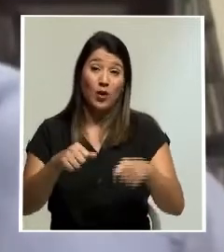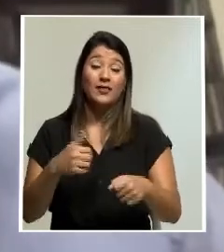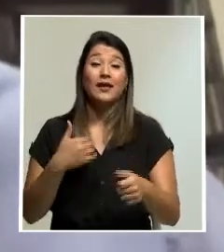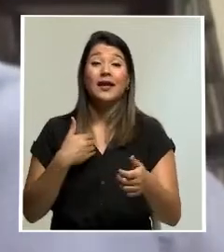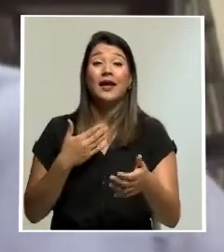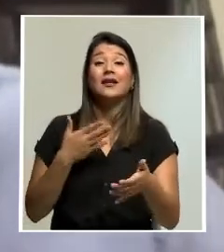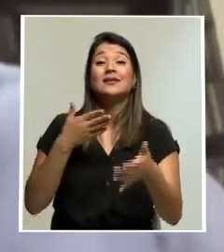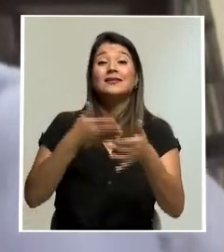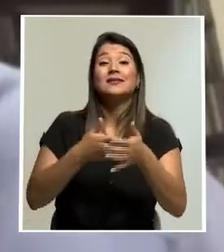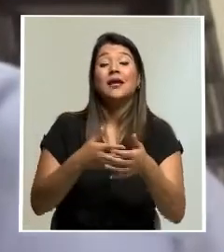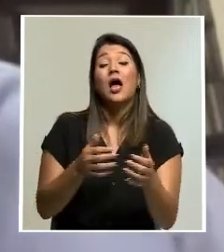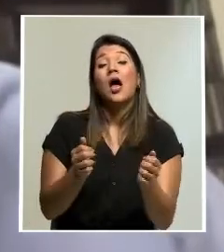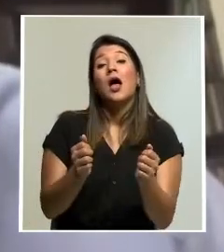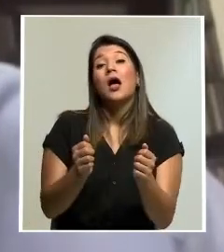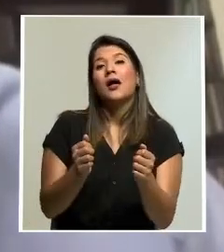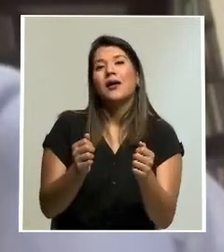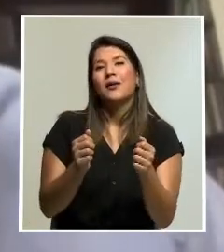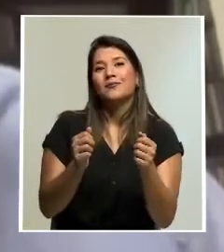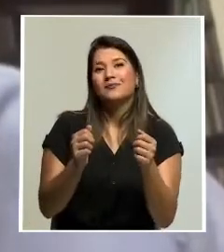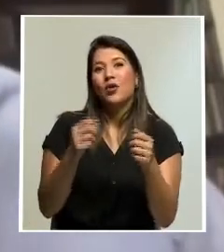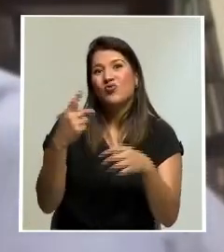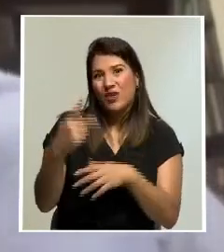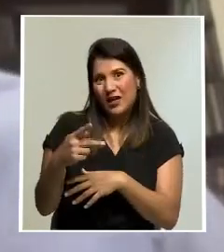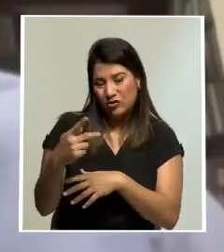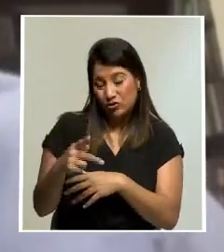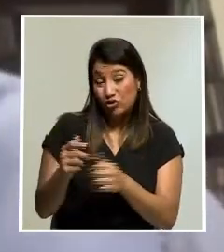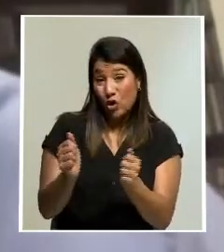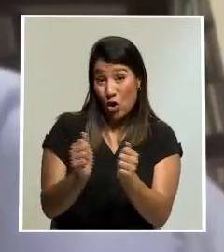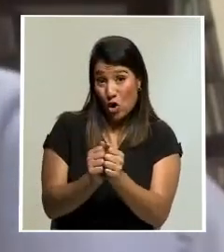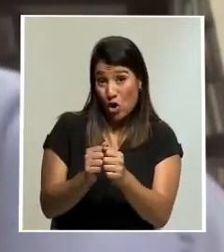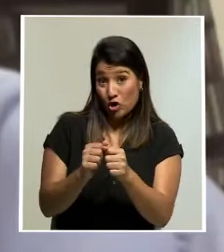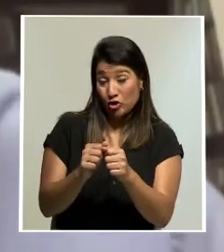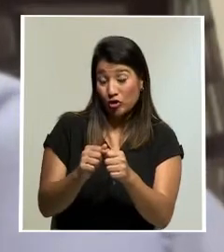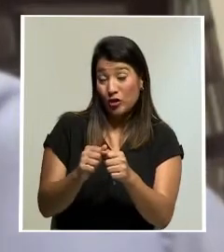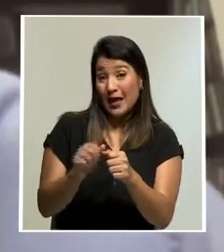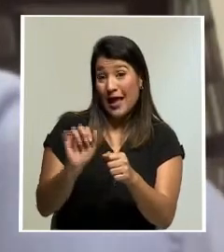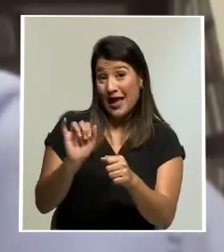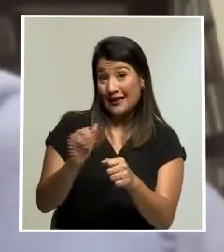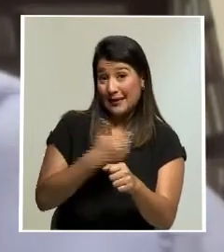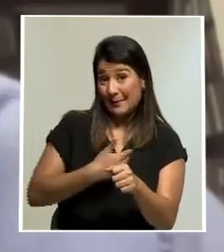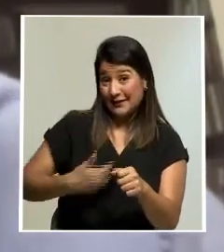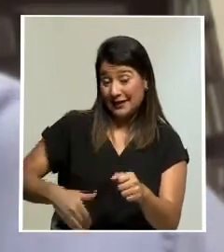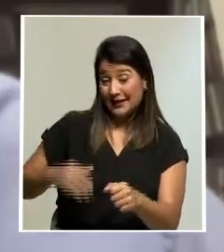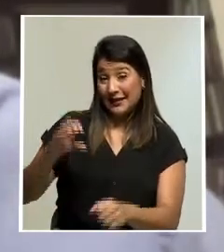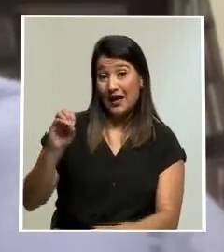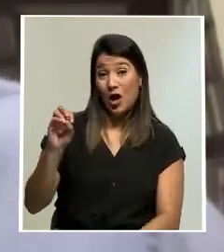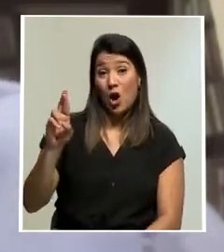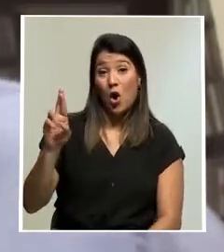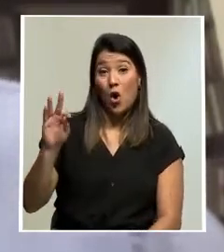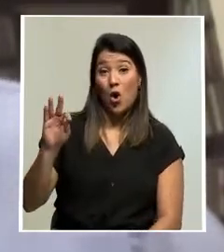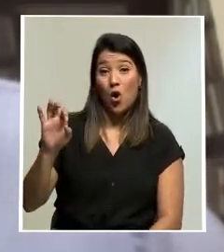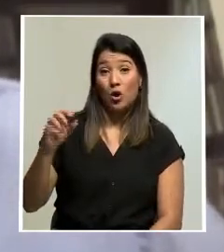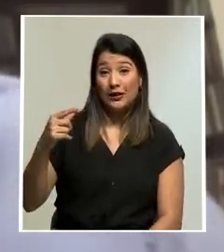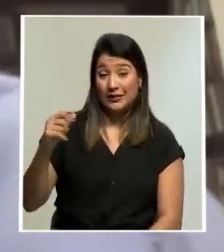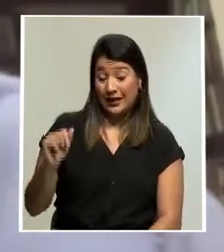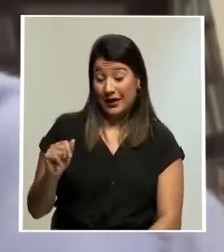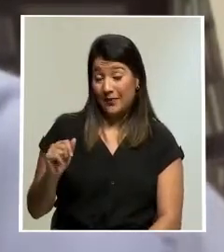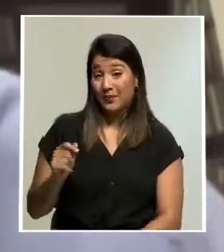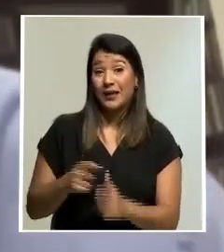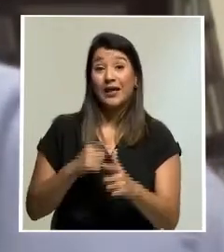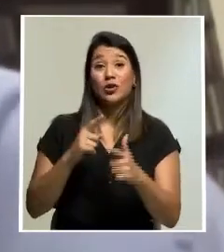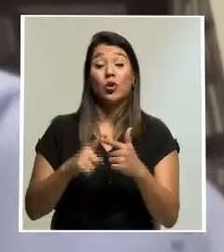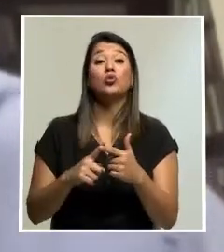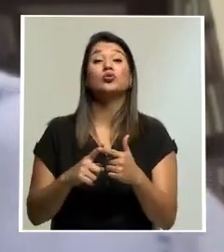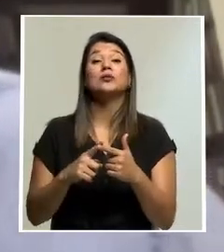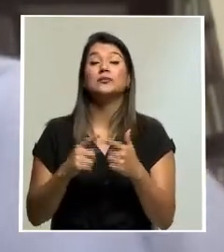para el régimen de Ortega. La pregunta es si la participación de un sector de la oposición o de la oposición